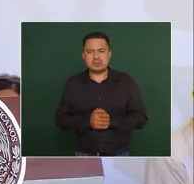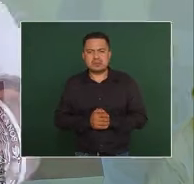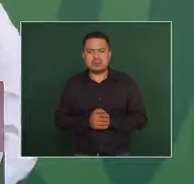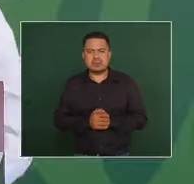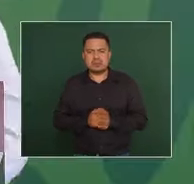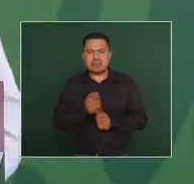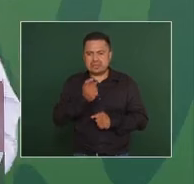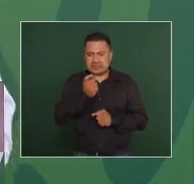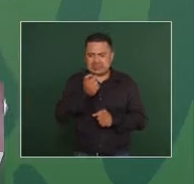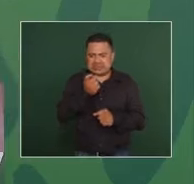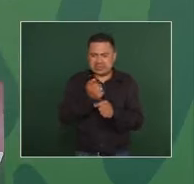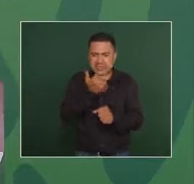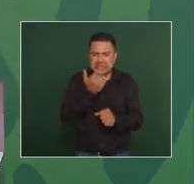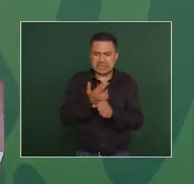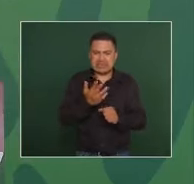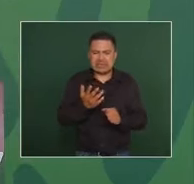siendo secretario de